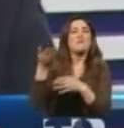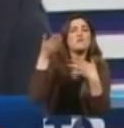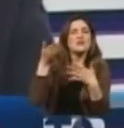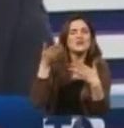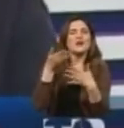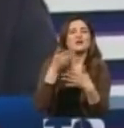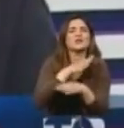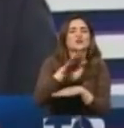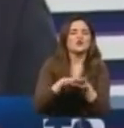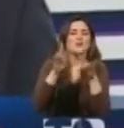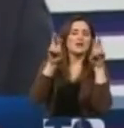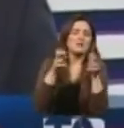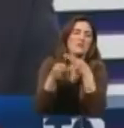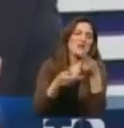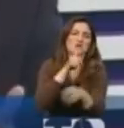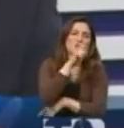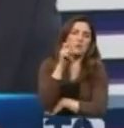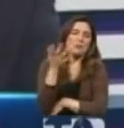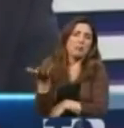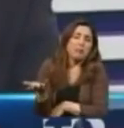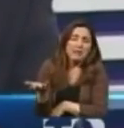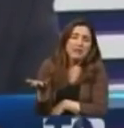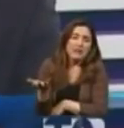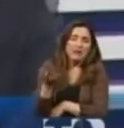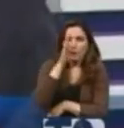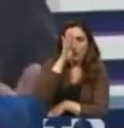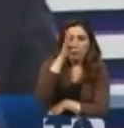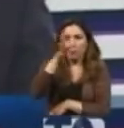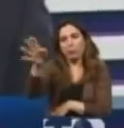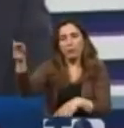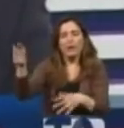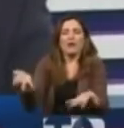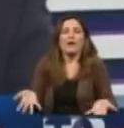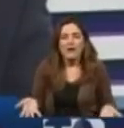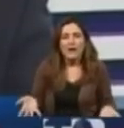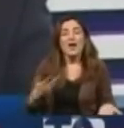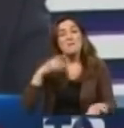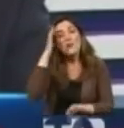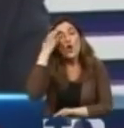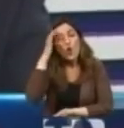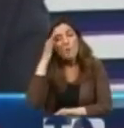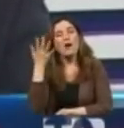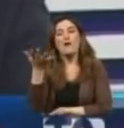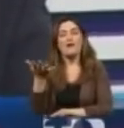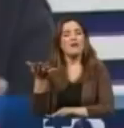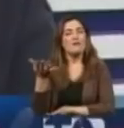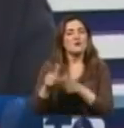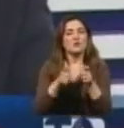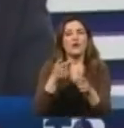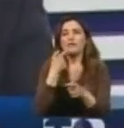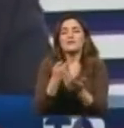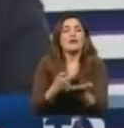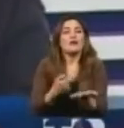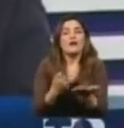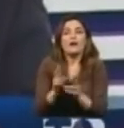del narcotráfico, pues estamos absolutamente perdidos, ¿qué es lo que está aconteciendo? A mí me preocupa mucho esto, que nosotros no sepamos qué decir en